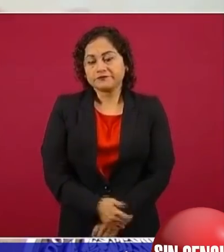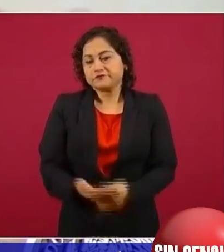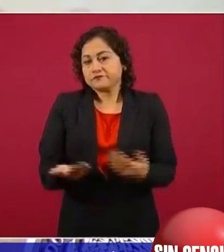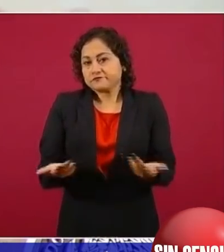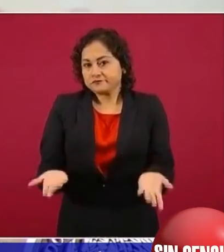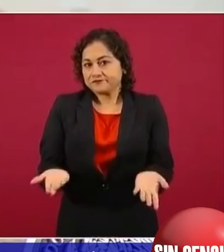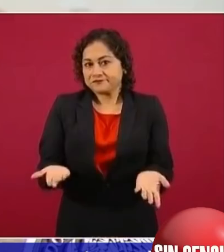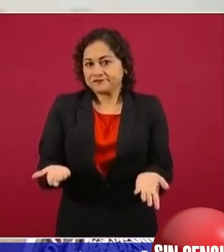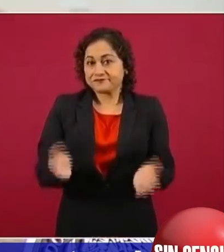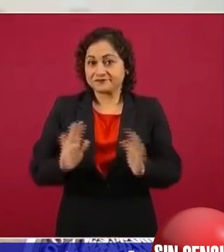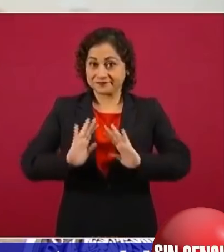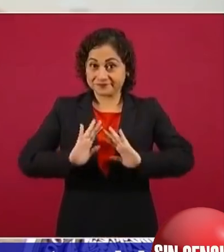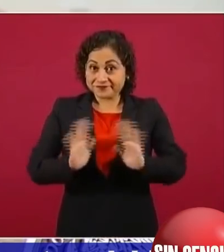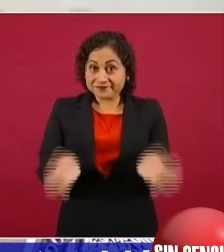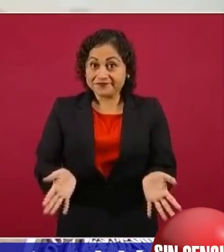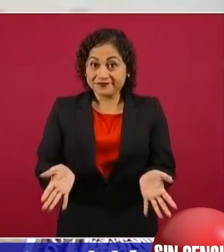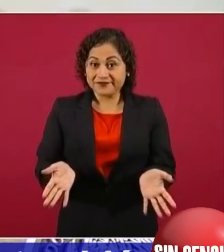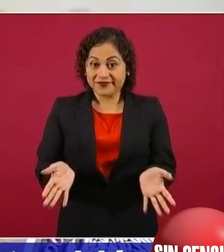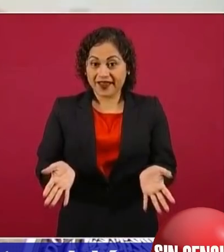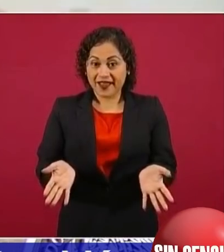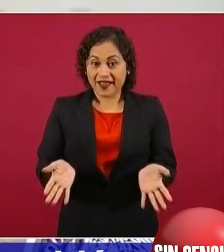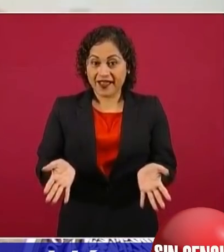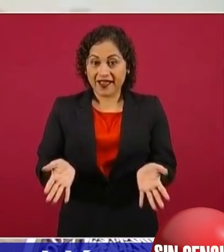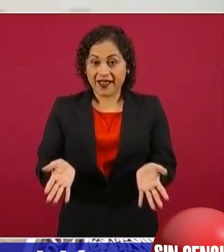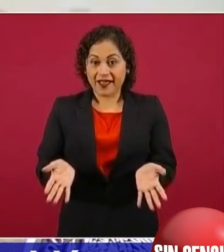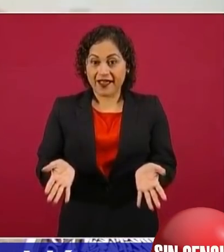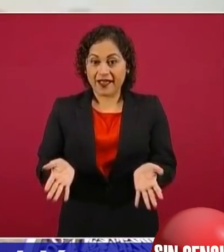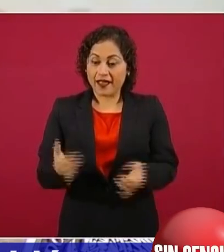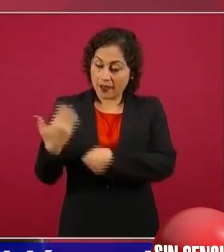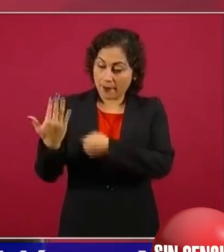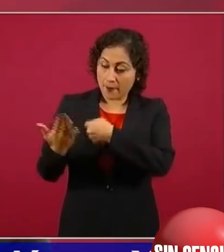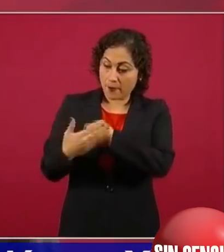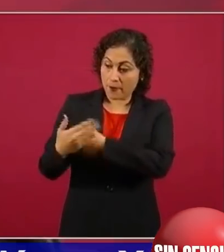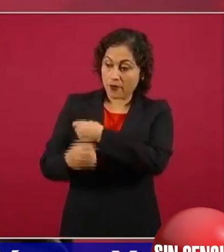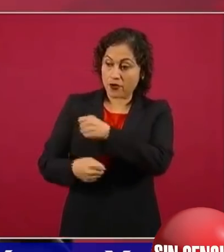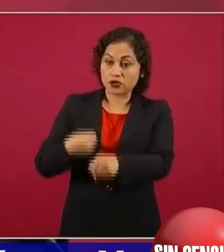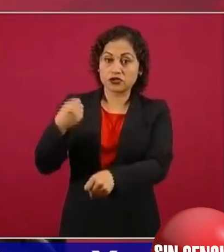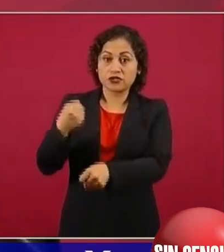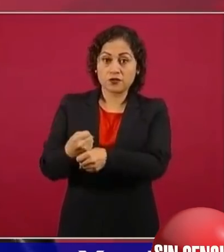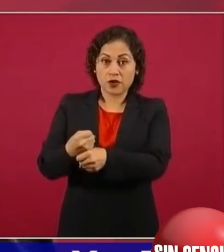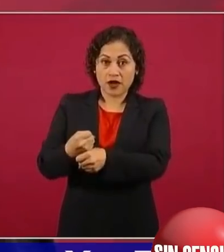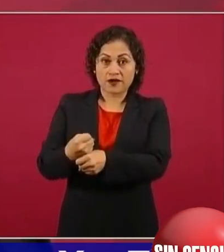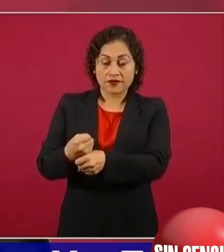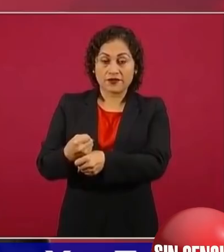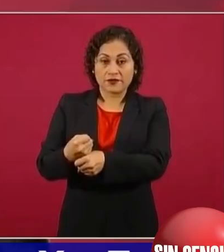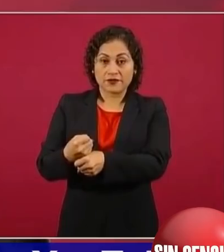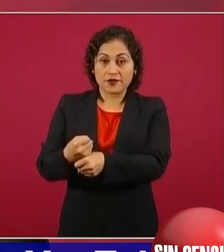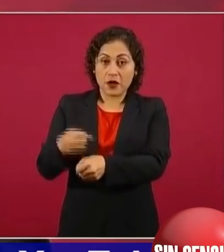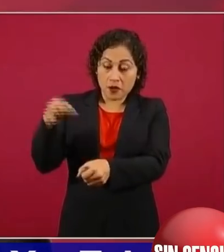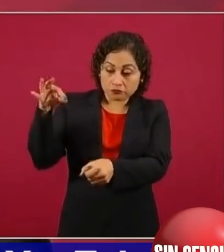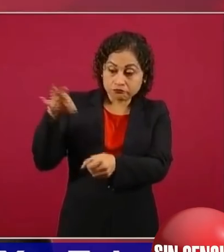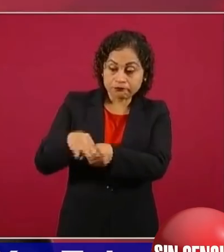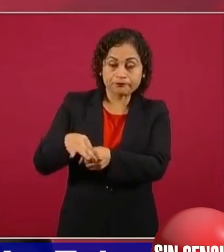convirtieron la elección del año próximo en un referéndum.